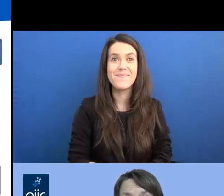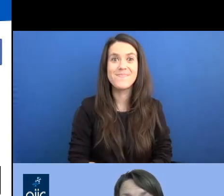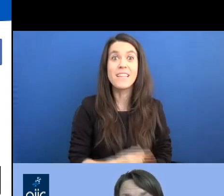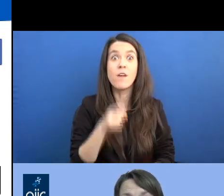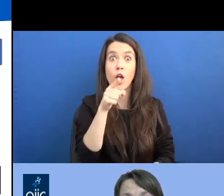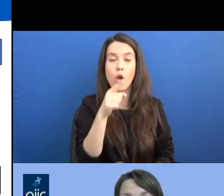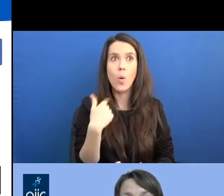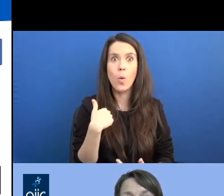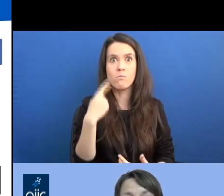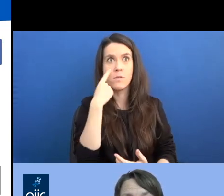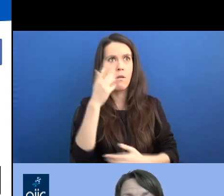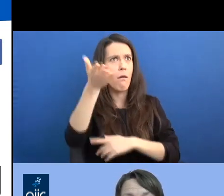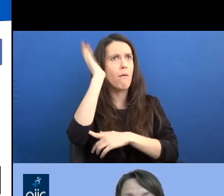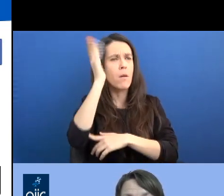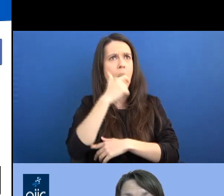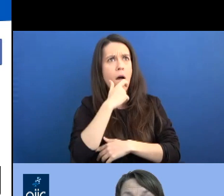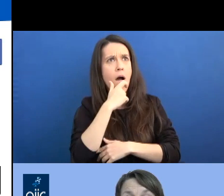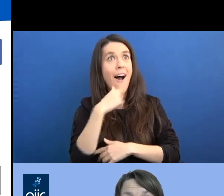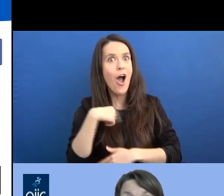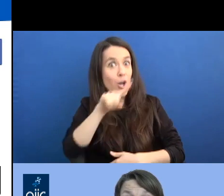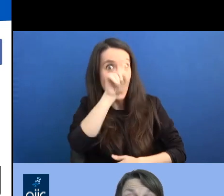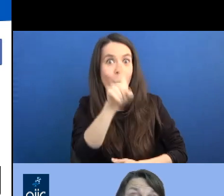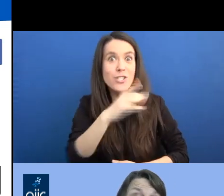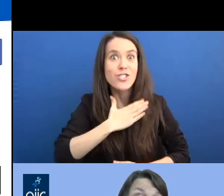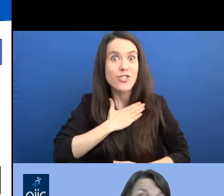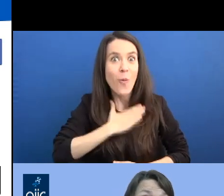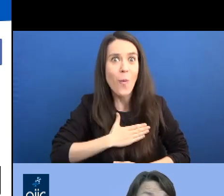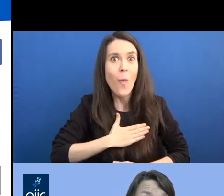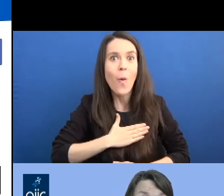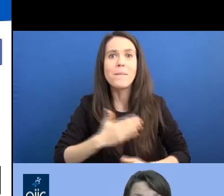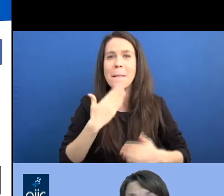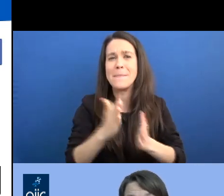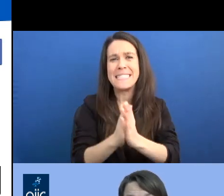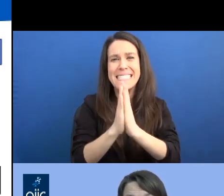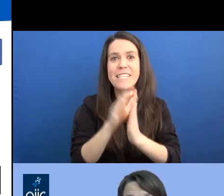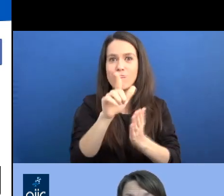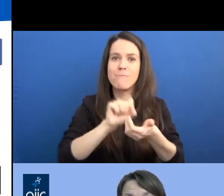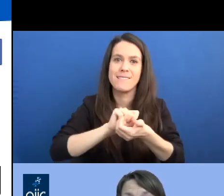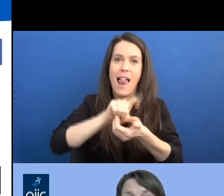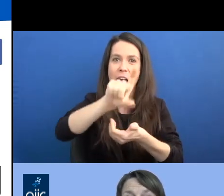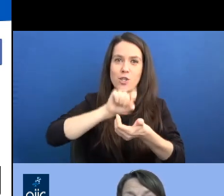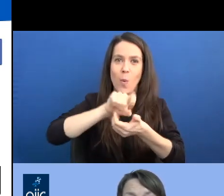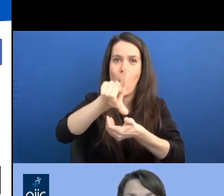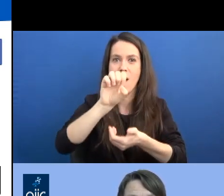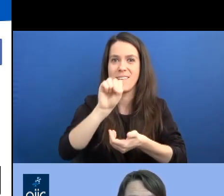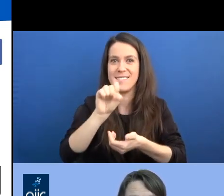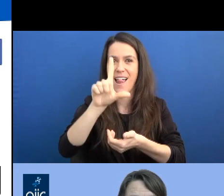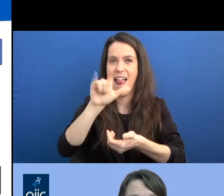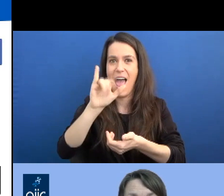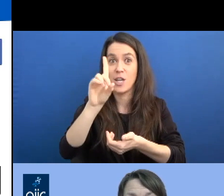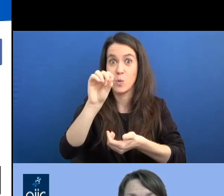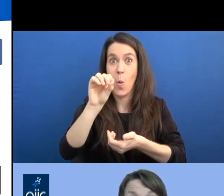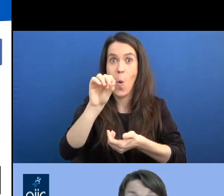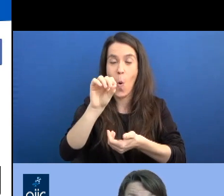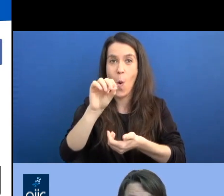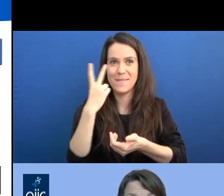solucionar, contáctenos a través del chat. Si tienen alguna pregunta para los panelistas, por favor, si hablan inglés, les voy a pedir que utilicen